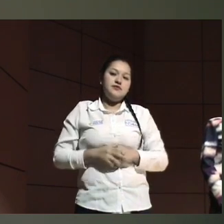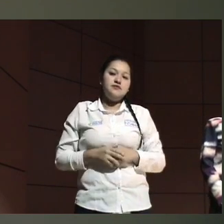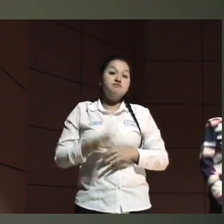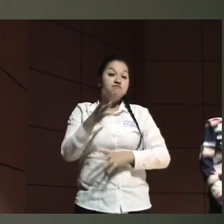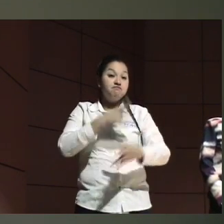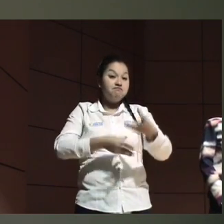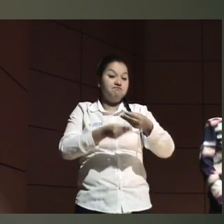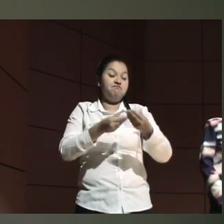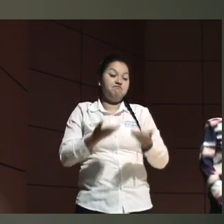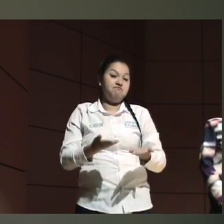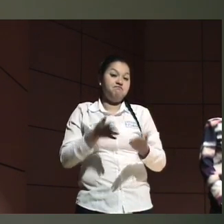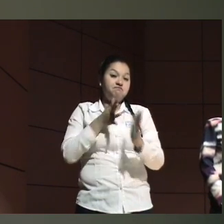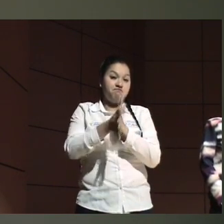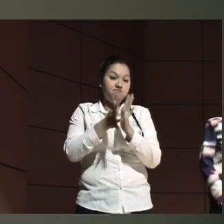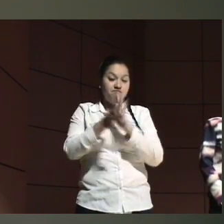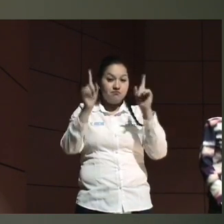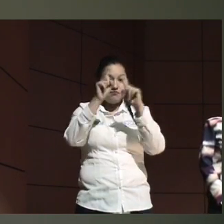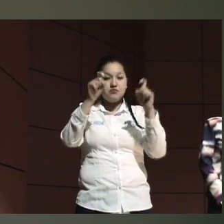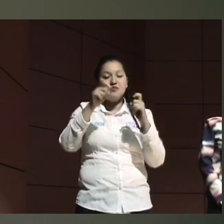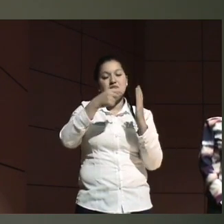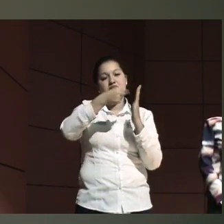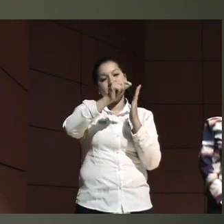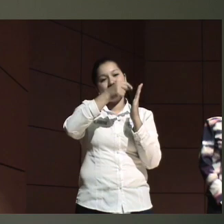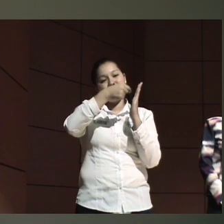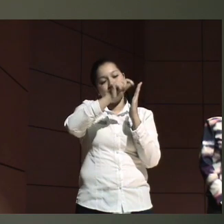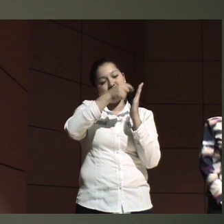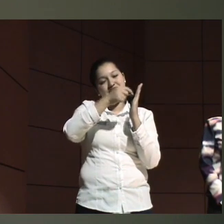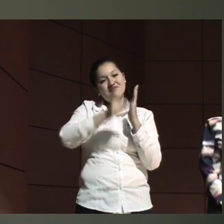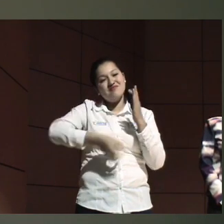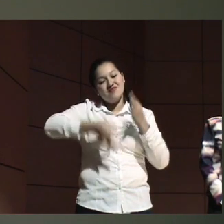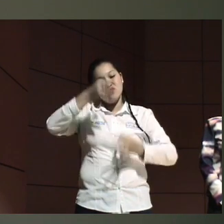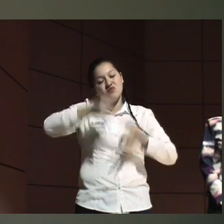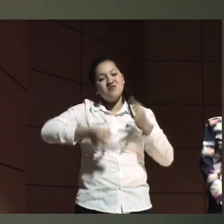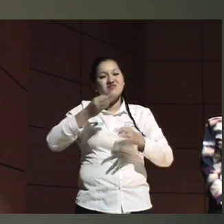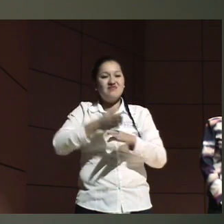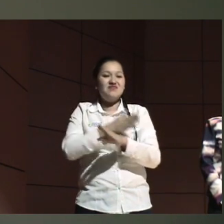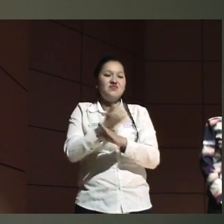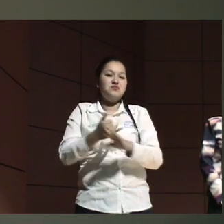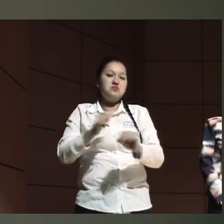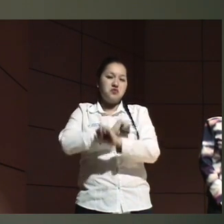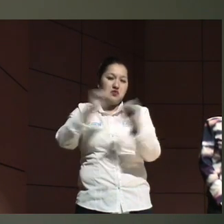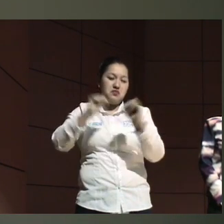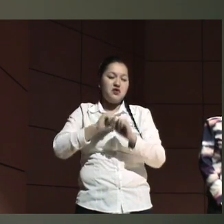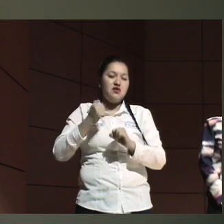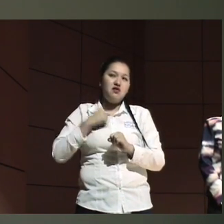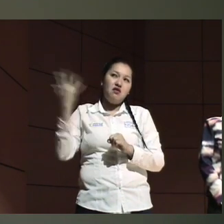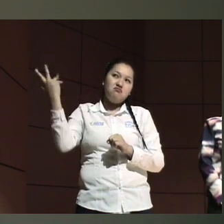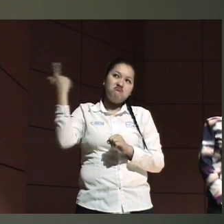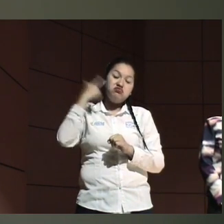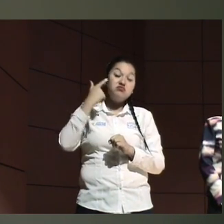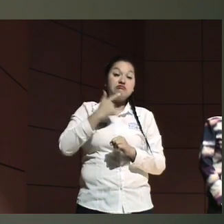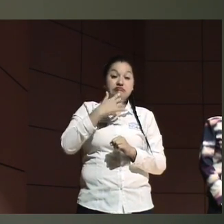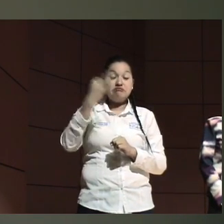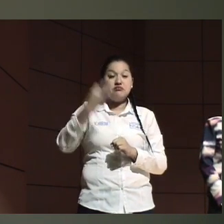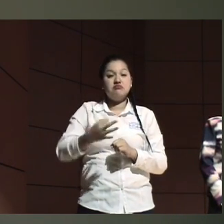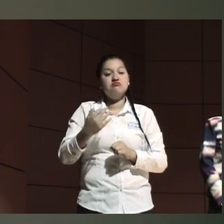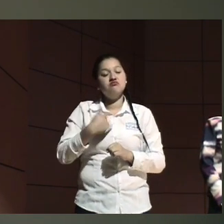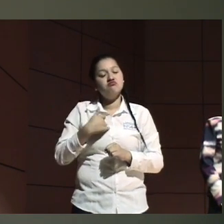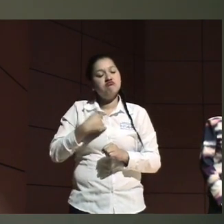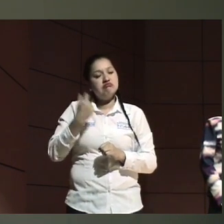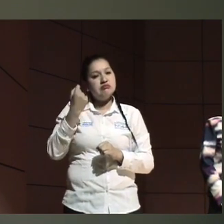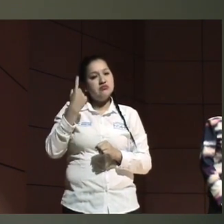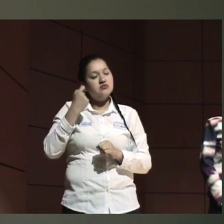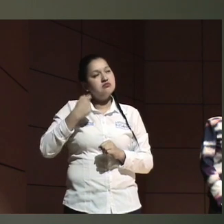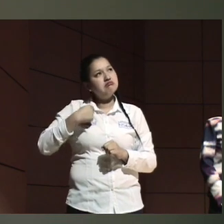y cuando se habla de peritos y peritos en ciertas profesiones ya lo escuchábamos esta mañana yo personalmente sentí y asumido el